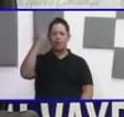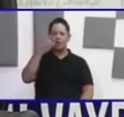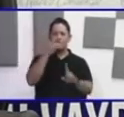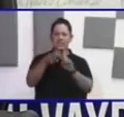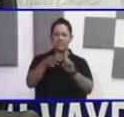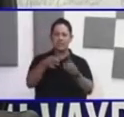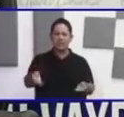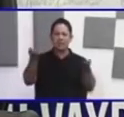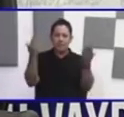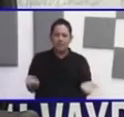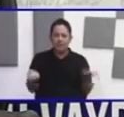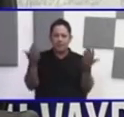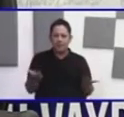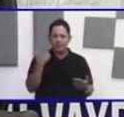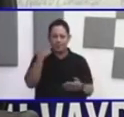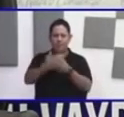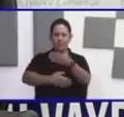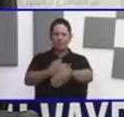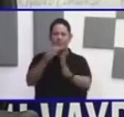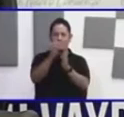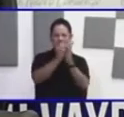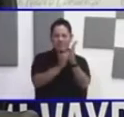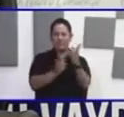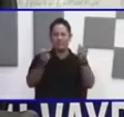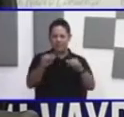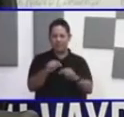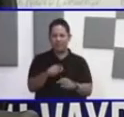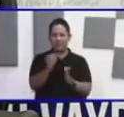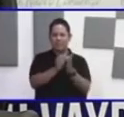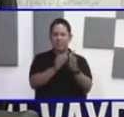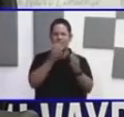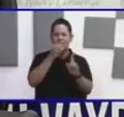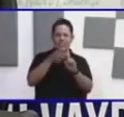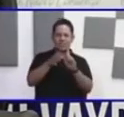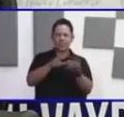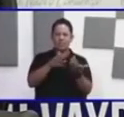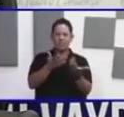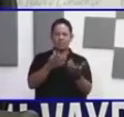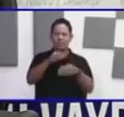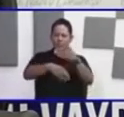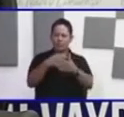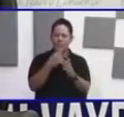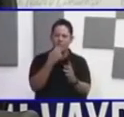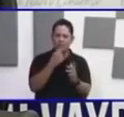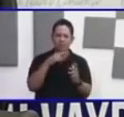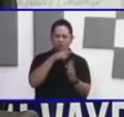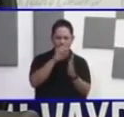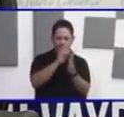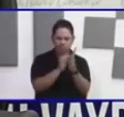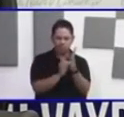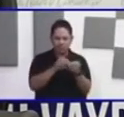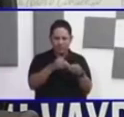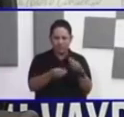va afectando. Incluso el óxido puede afectar temas de salud también. Entonces nosotros, igual en un